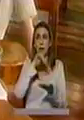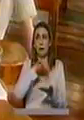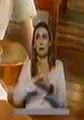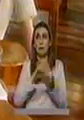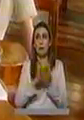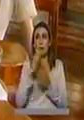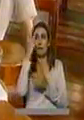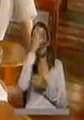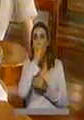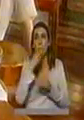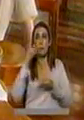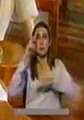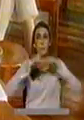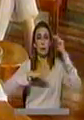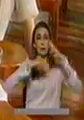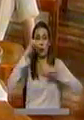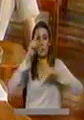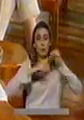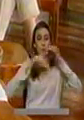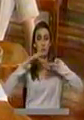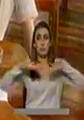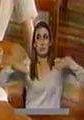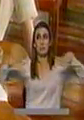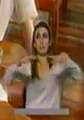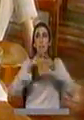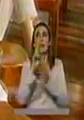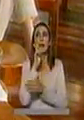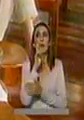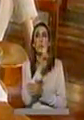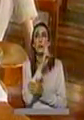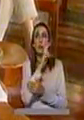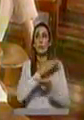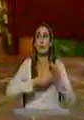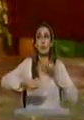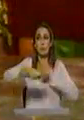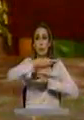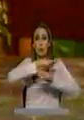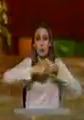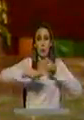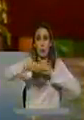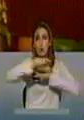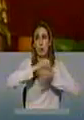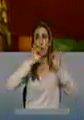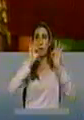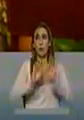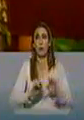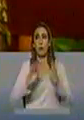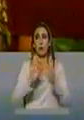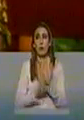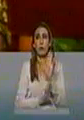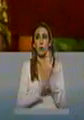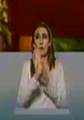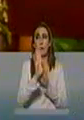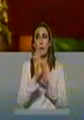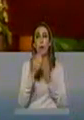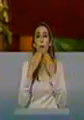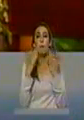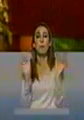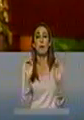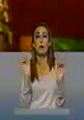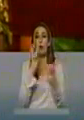una infraestructura maravillosa de todo tipo de restaurantes, hay una inversión en el área de restaurantes, impresionantes. Pero ¿qué pasa?